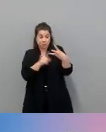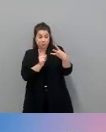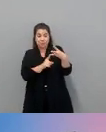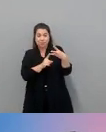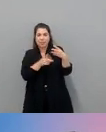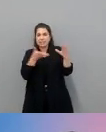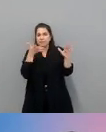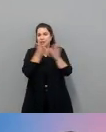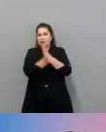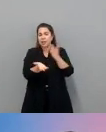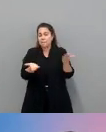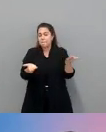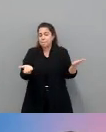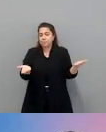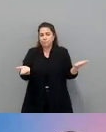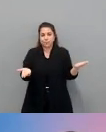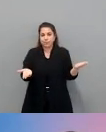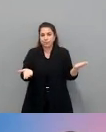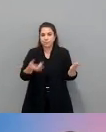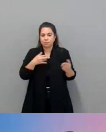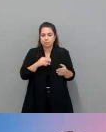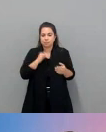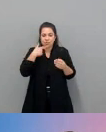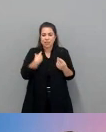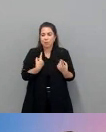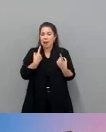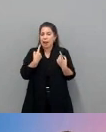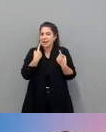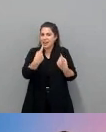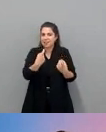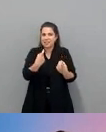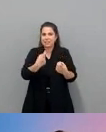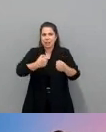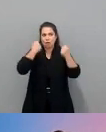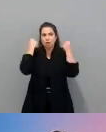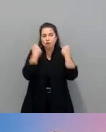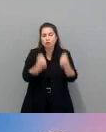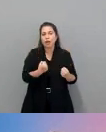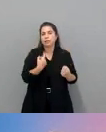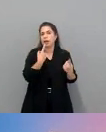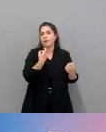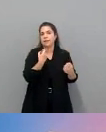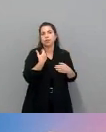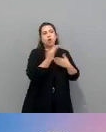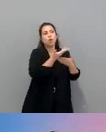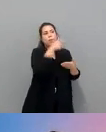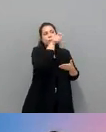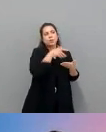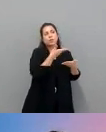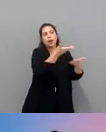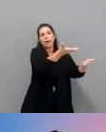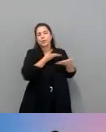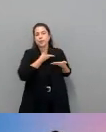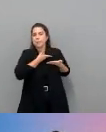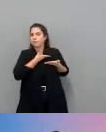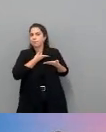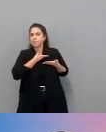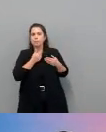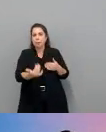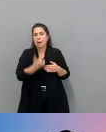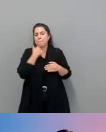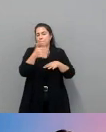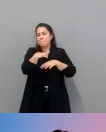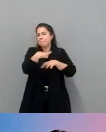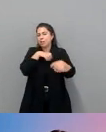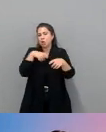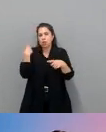ya efectivamente aparece una necesidad de una asistencia de una tercera persona para prácticamente todas las actividades de la vida